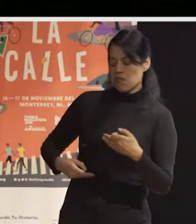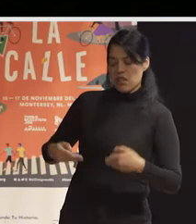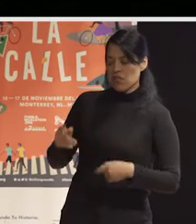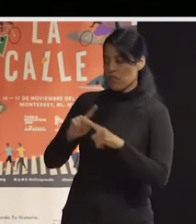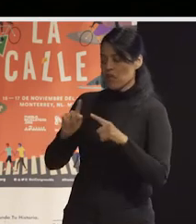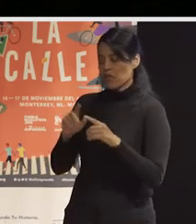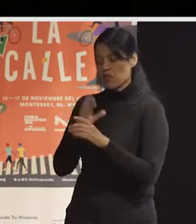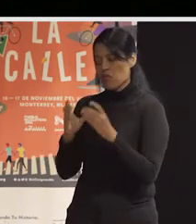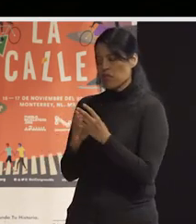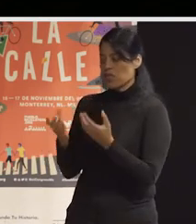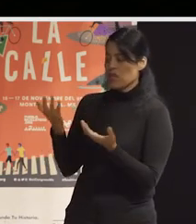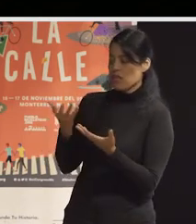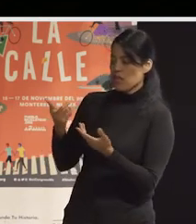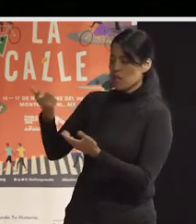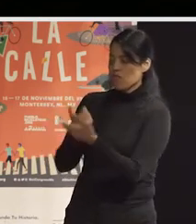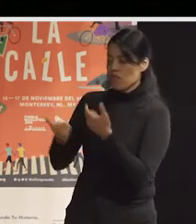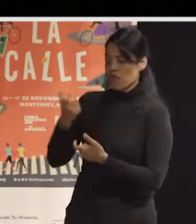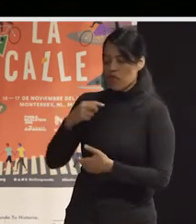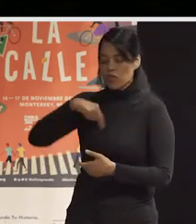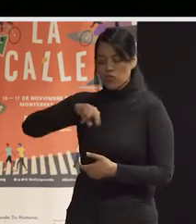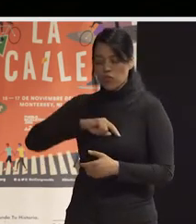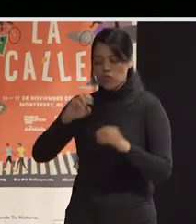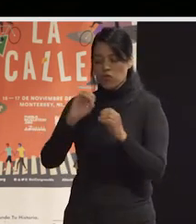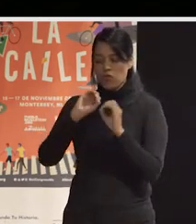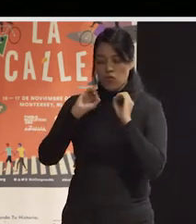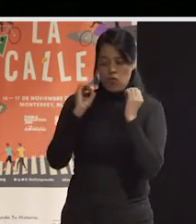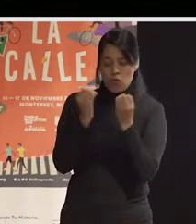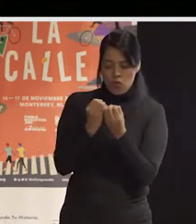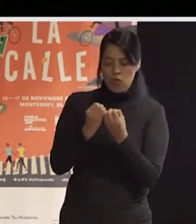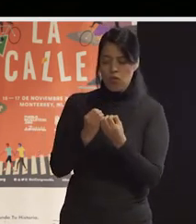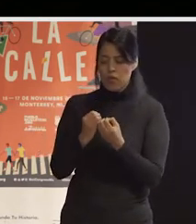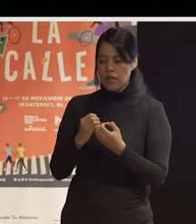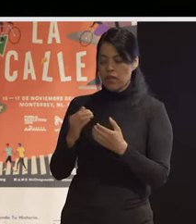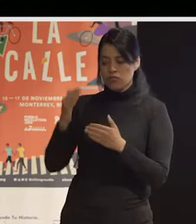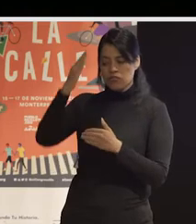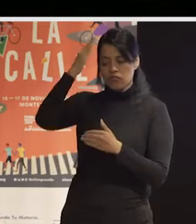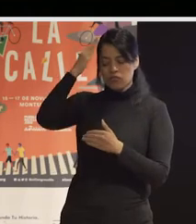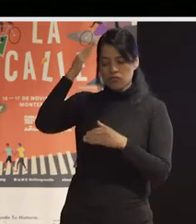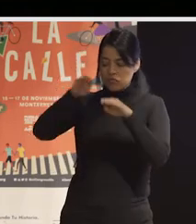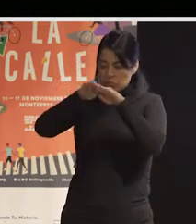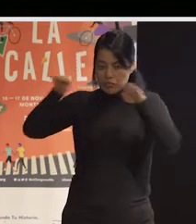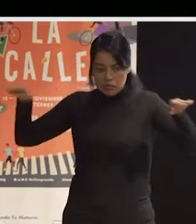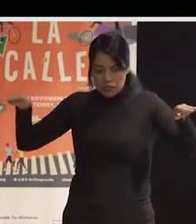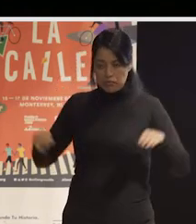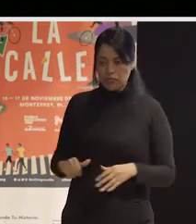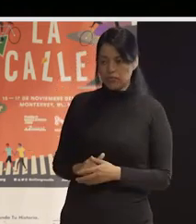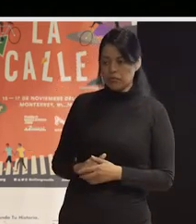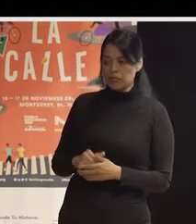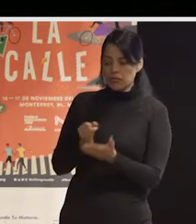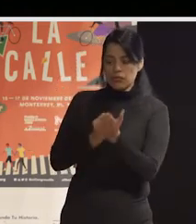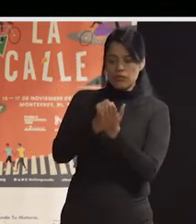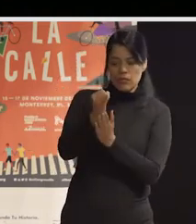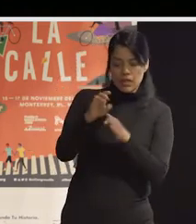fondos somos una organización horizontal con mencionabas y anarquía y tomamos las decisiones por